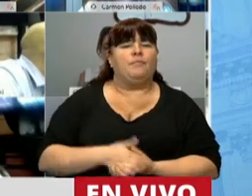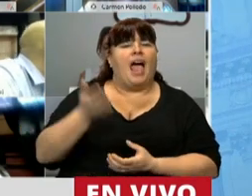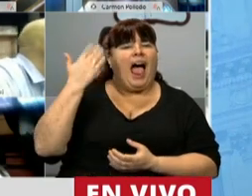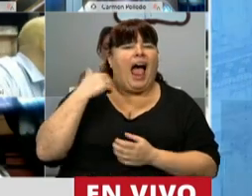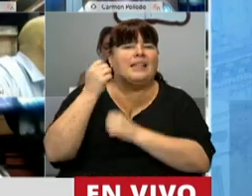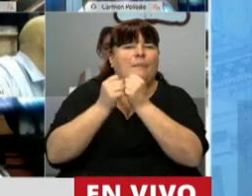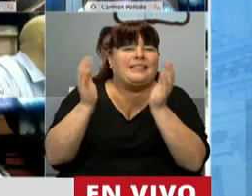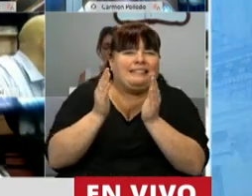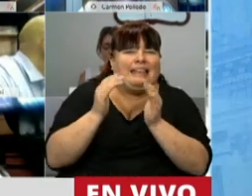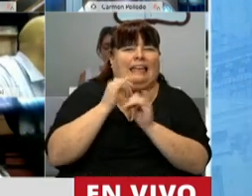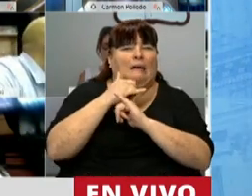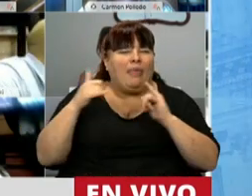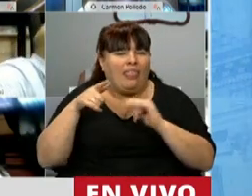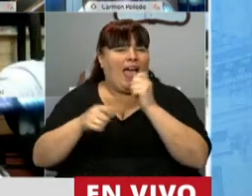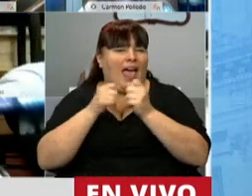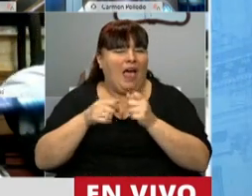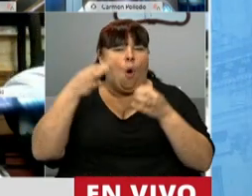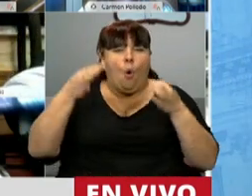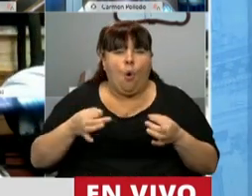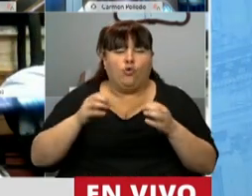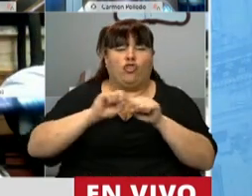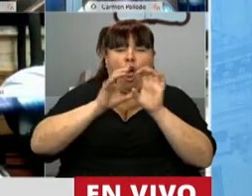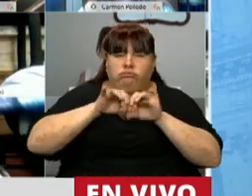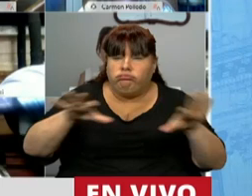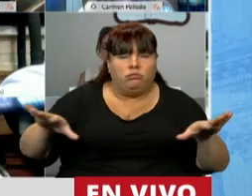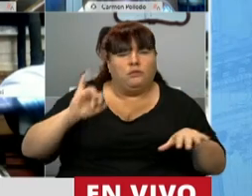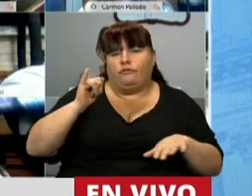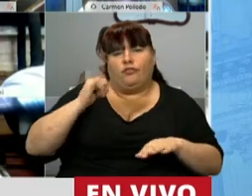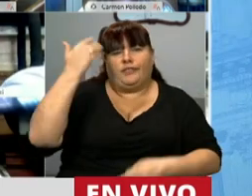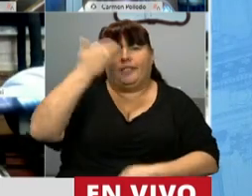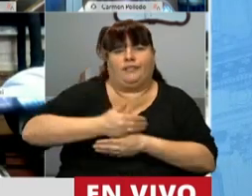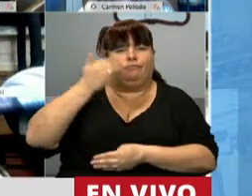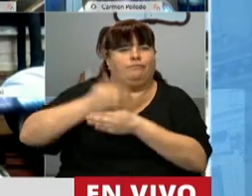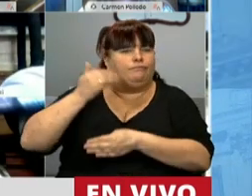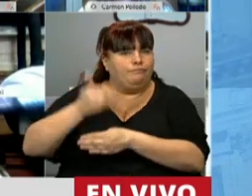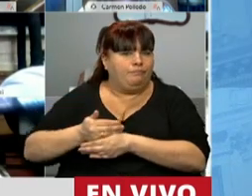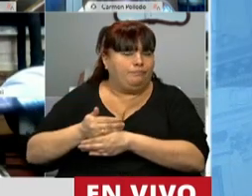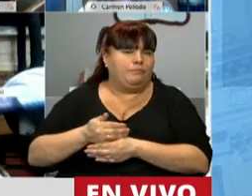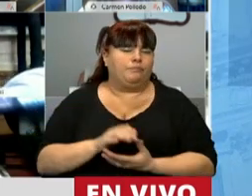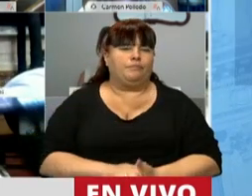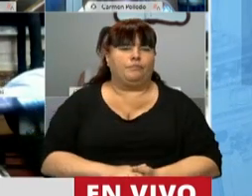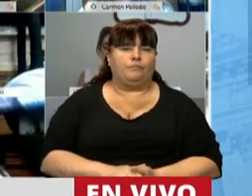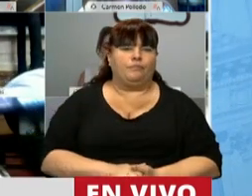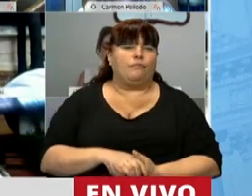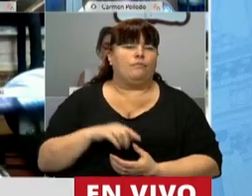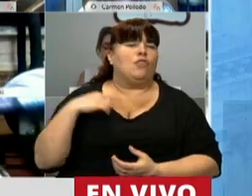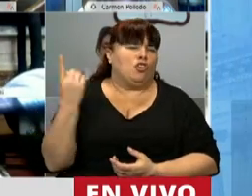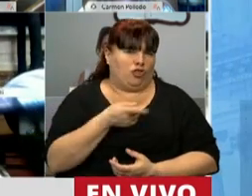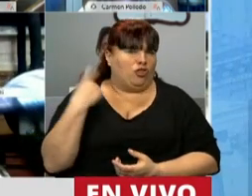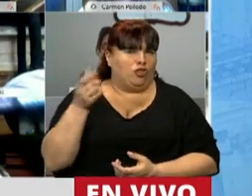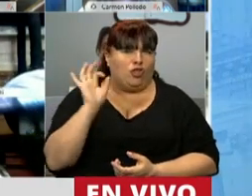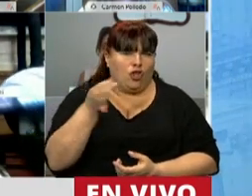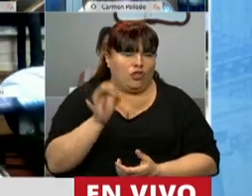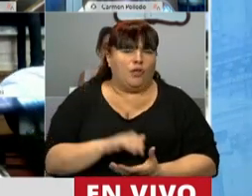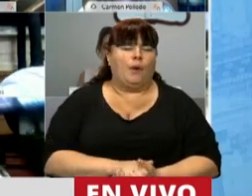sus pequeñas y medianas empresas, frente a esta pandemia se vieron obligados a bajar sus persianas. Y todos acá